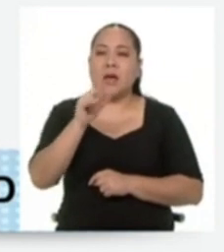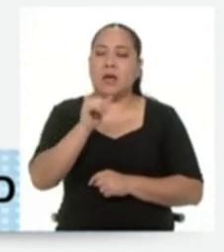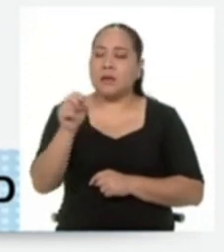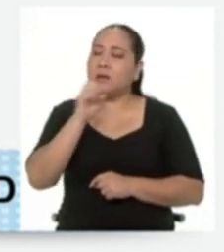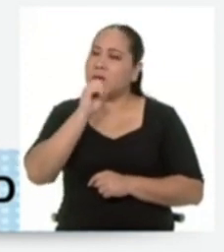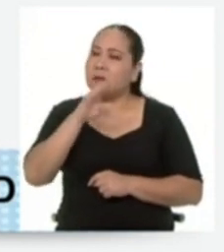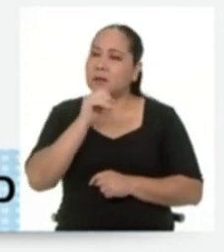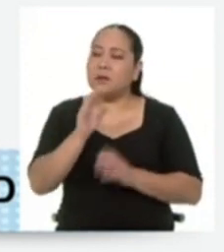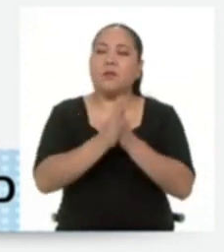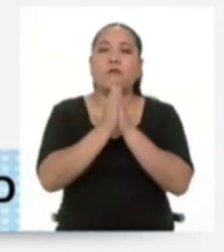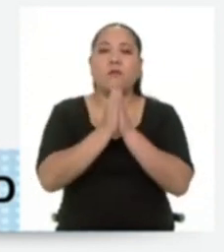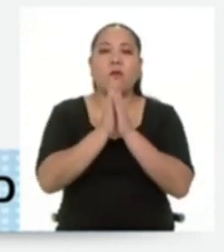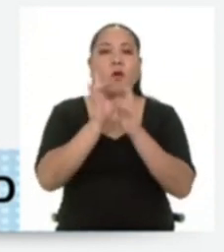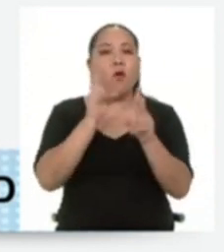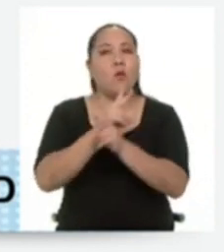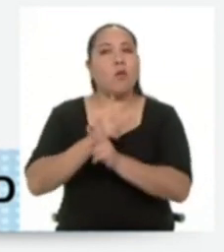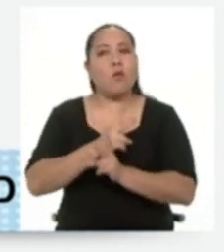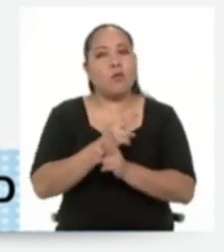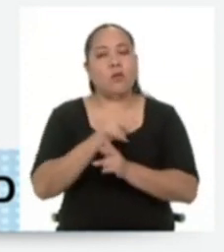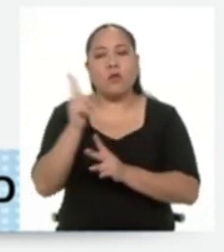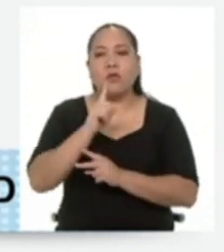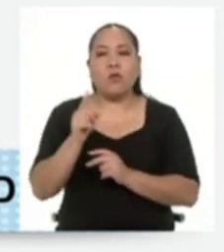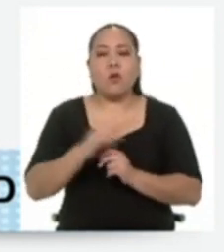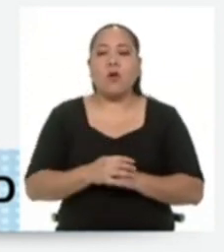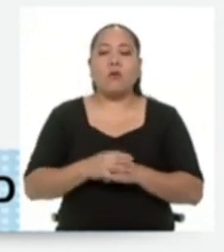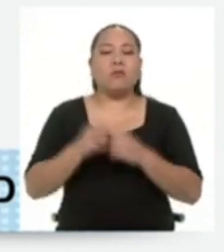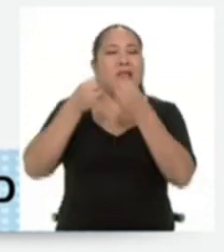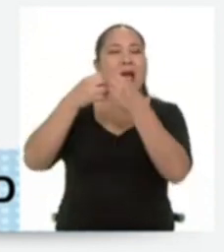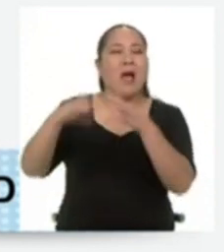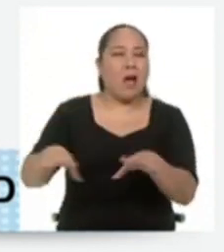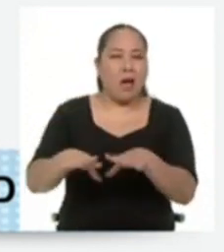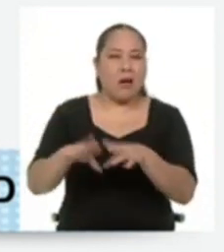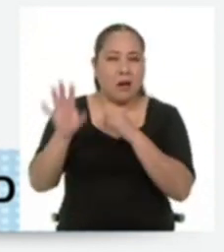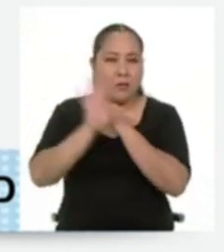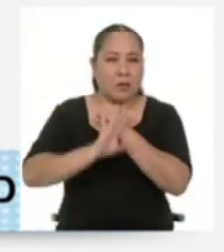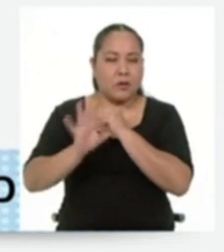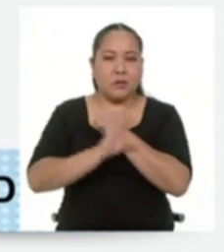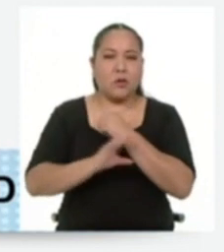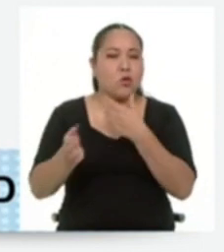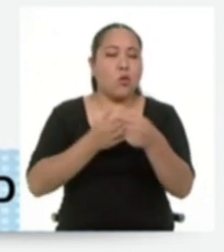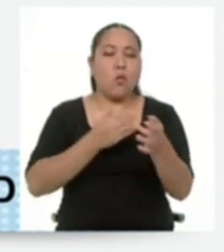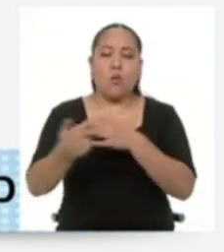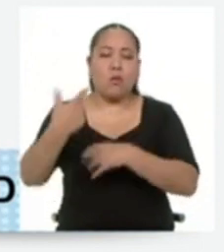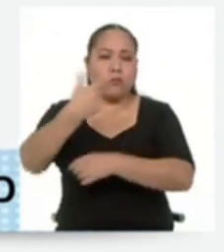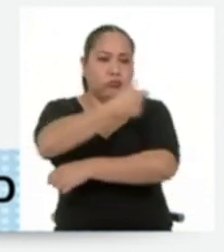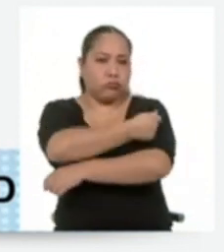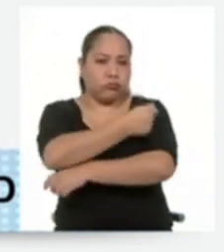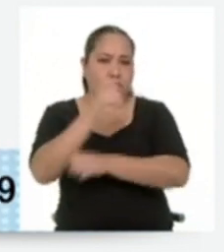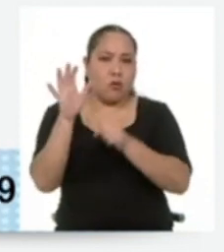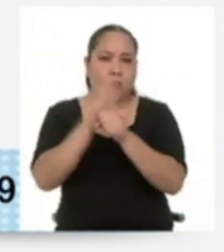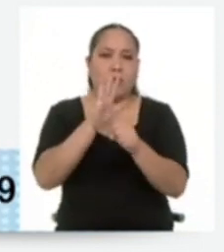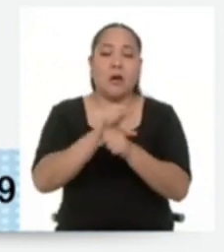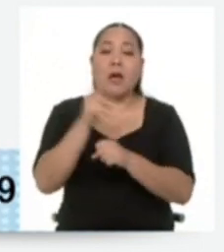¿no? También a tener cuidado, a no bajar la guardia, a pesar de tener las dosis completas de la vacuna.